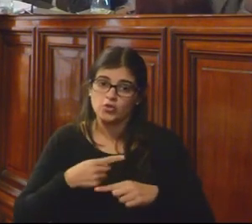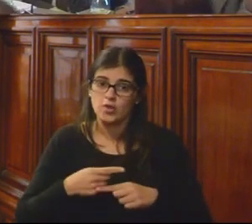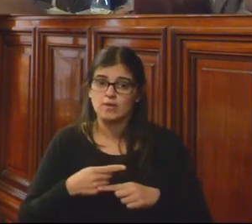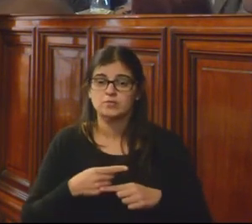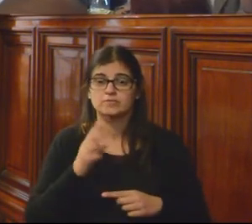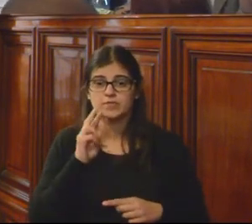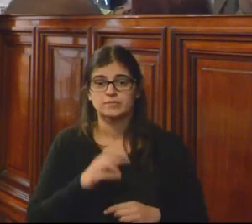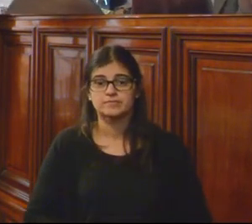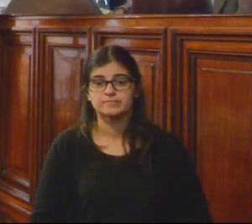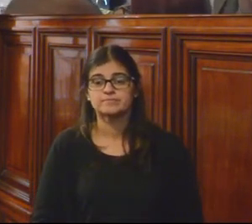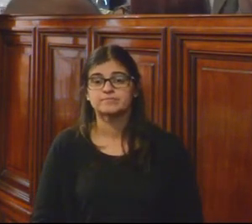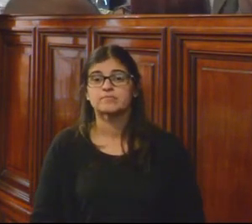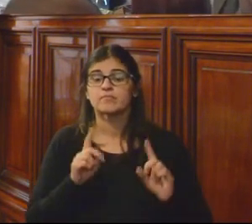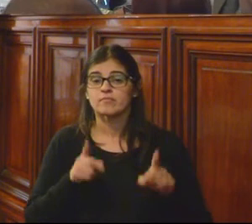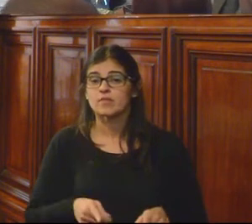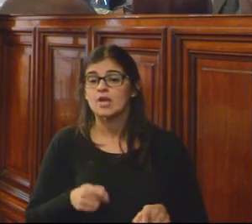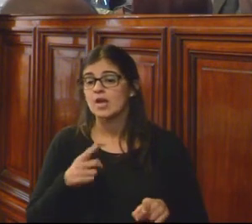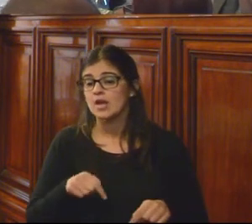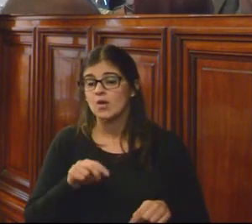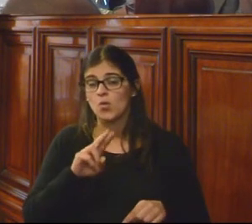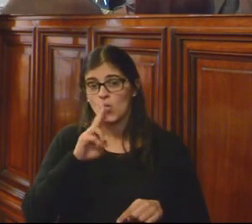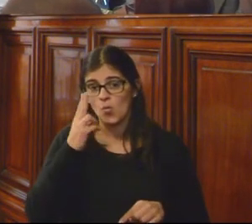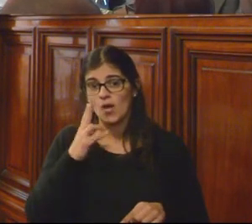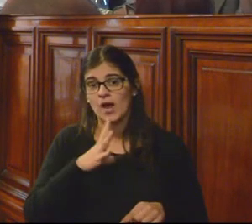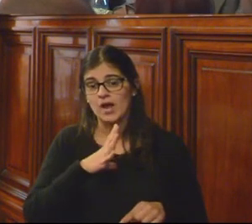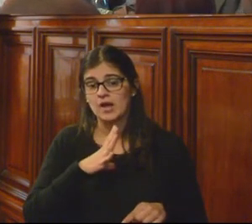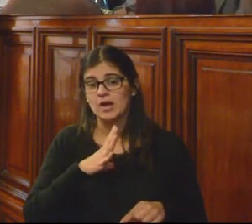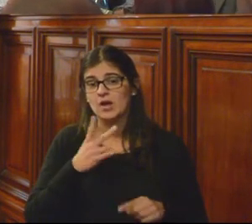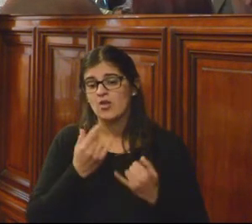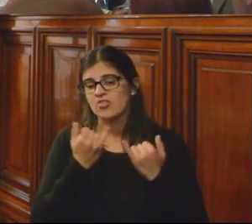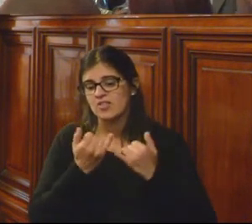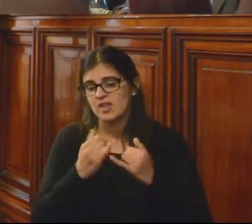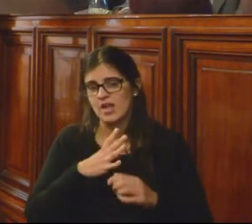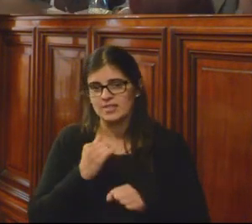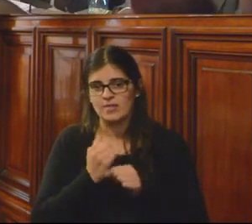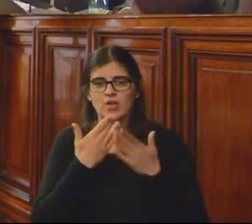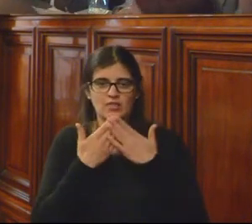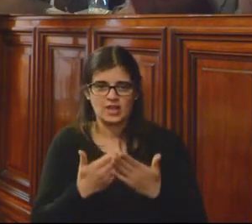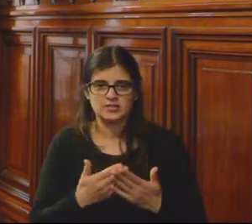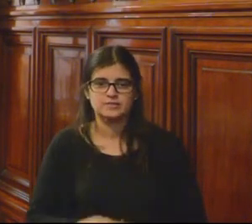claro, gracias a Uruguay, aunque nosotros todavía nos quedamos acá varios días trabajando. Gracias.